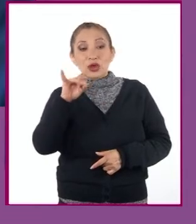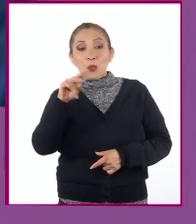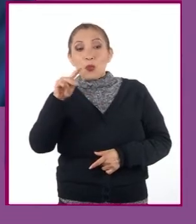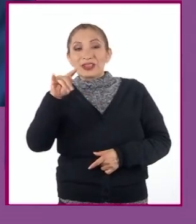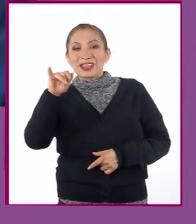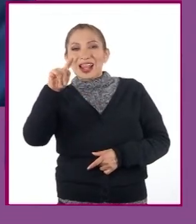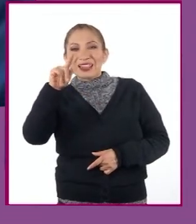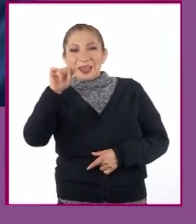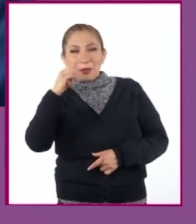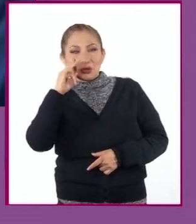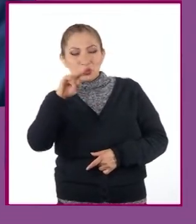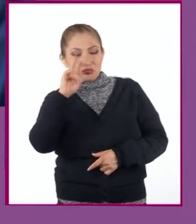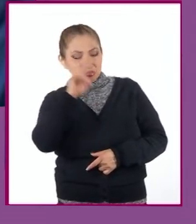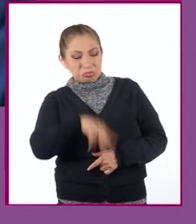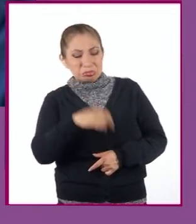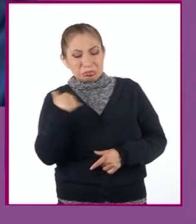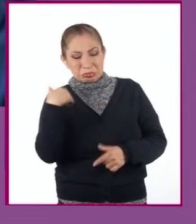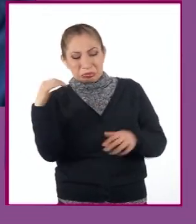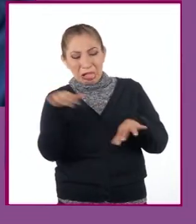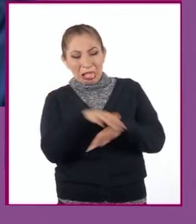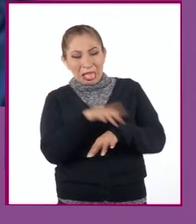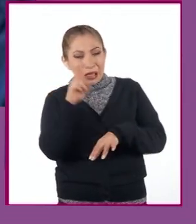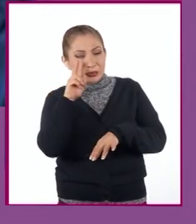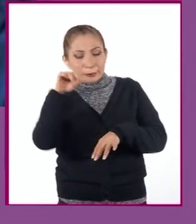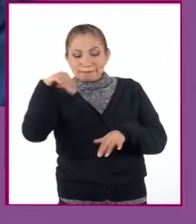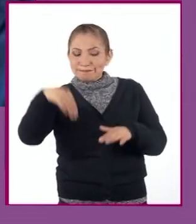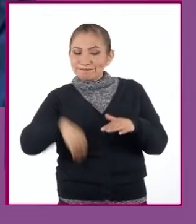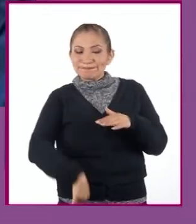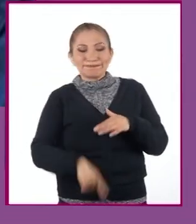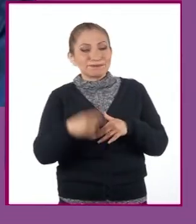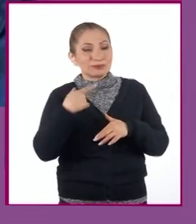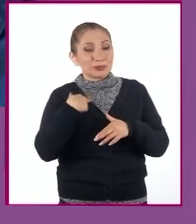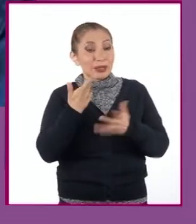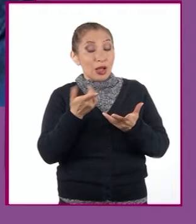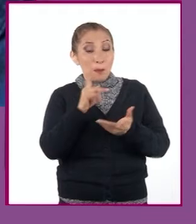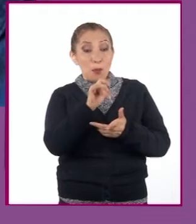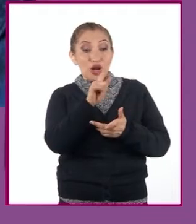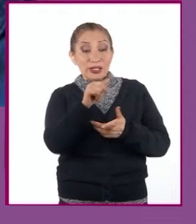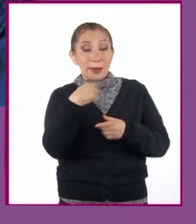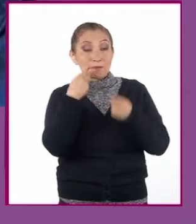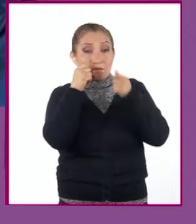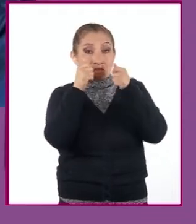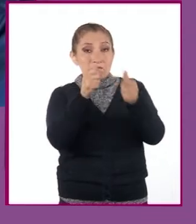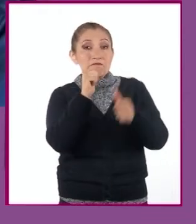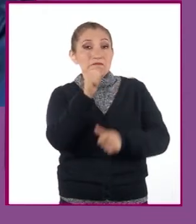hoy andás hecho un andrajo, has descendido tan bajo que ni bolilla te dan.